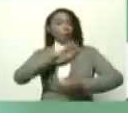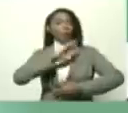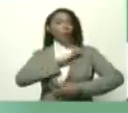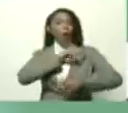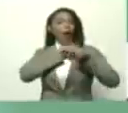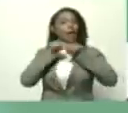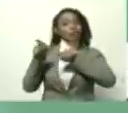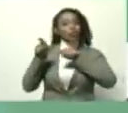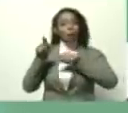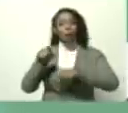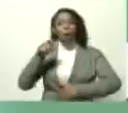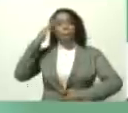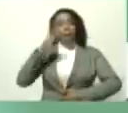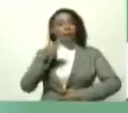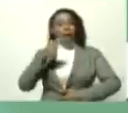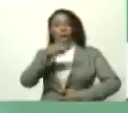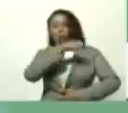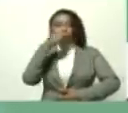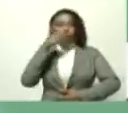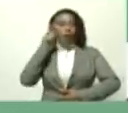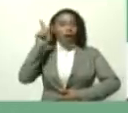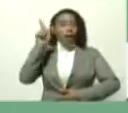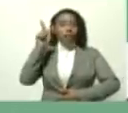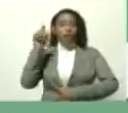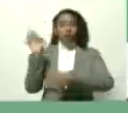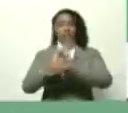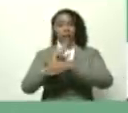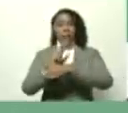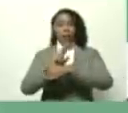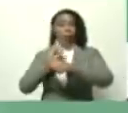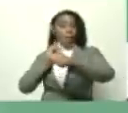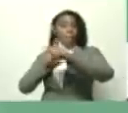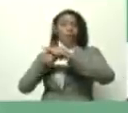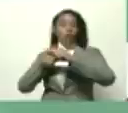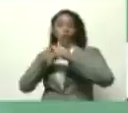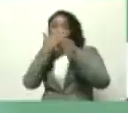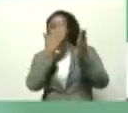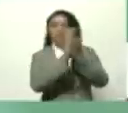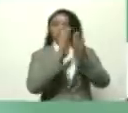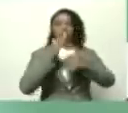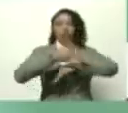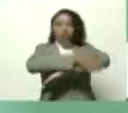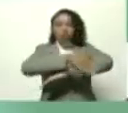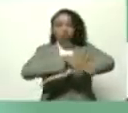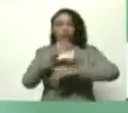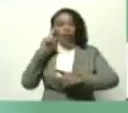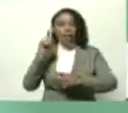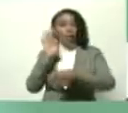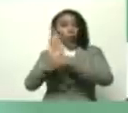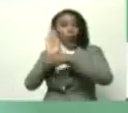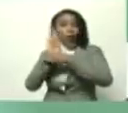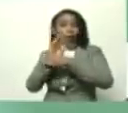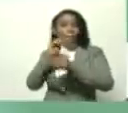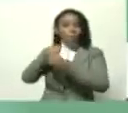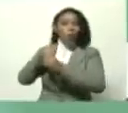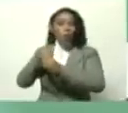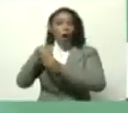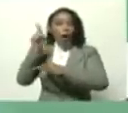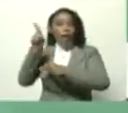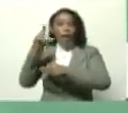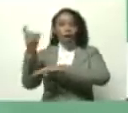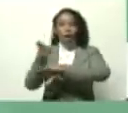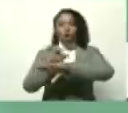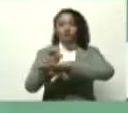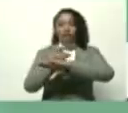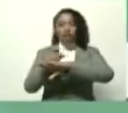esos paramilitares y narcotraficantes que son rápidamente, cruzan la frontera y son rápidamente amparados por el